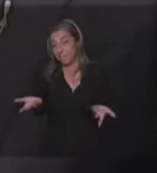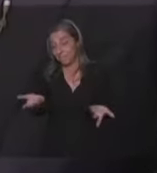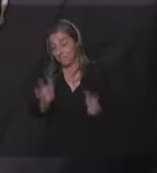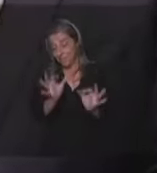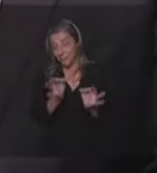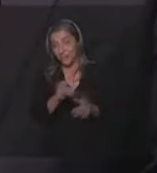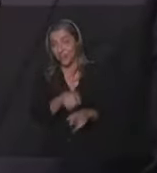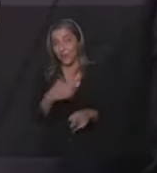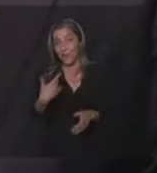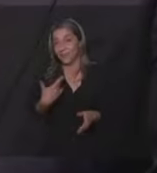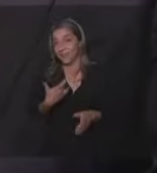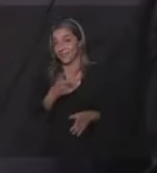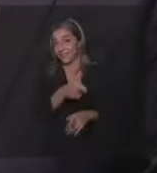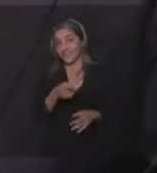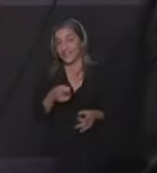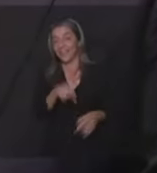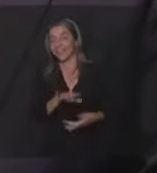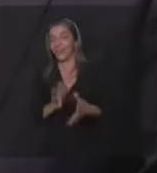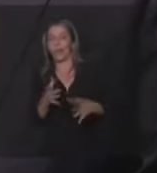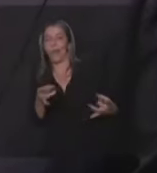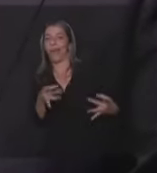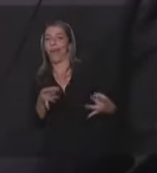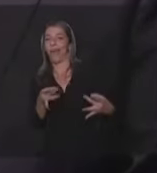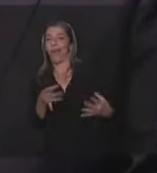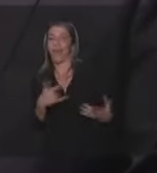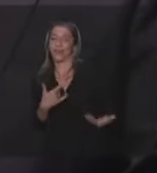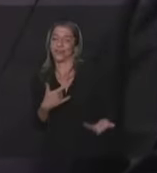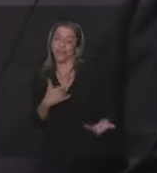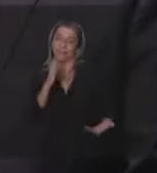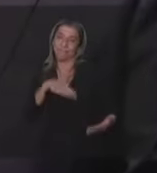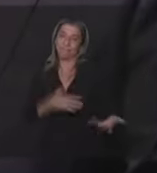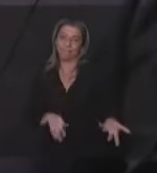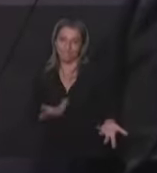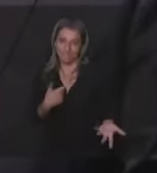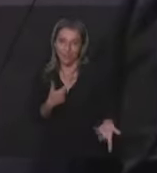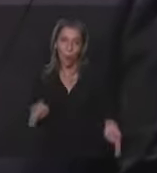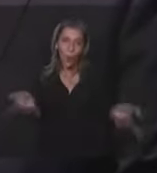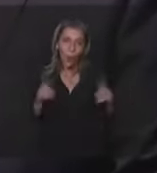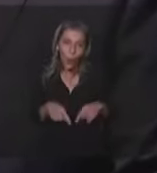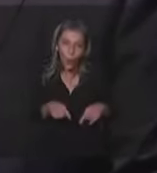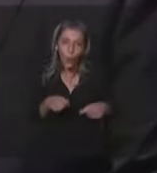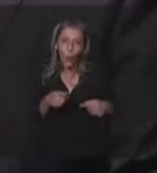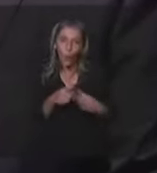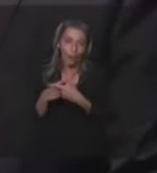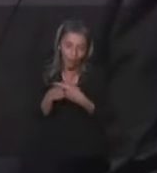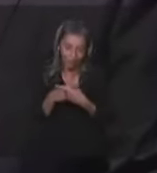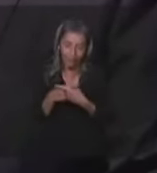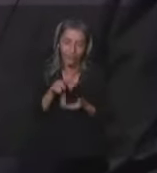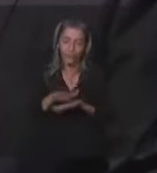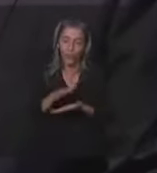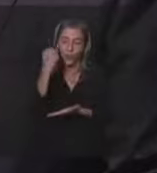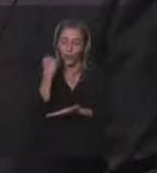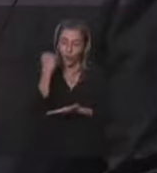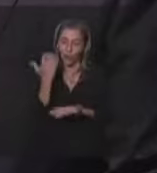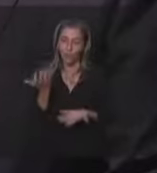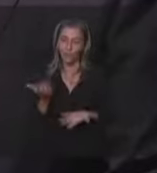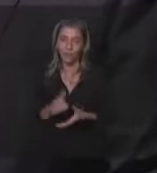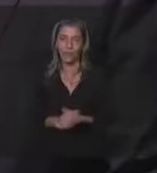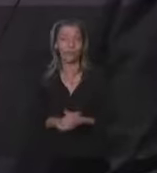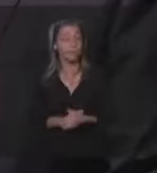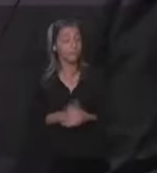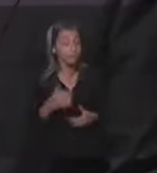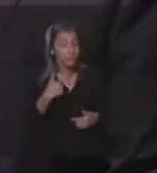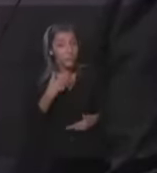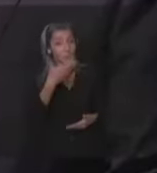subsidiária berreta volvé al lugar de la discusión económica digo yo llevo la discusión económica y vos no podés